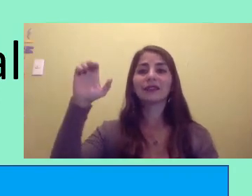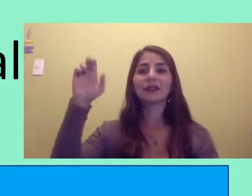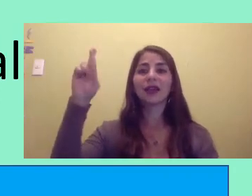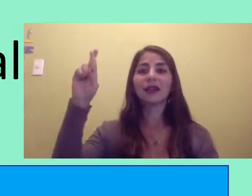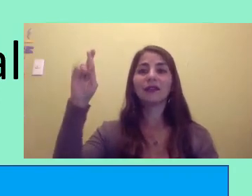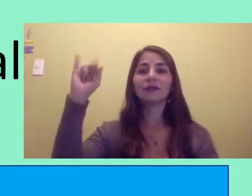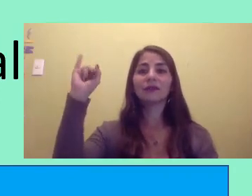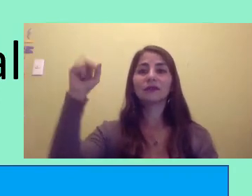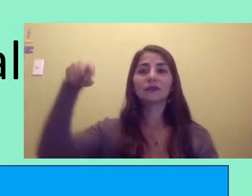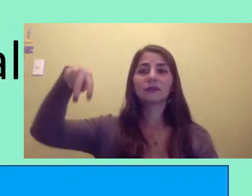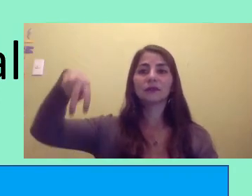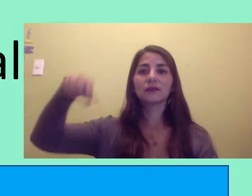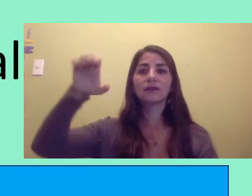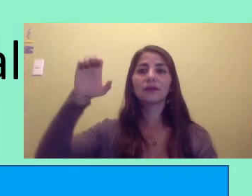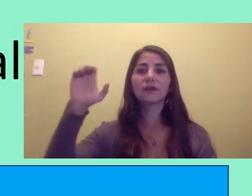Catherine, ¿ya?